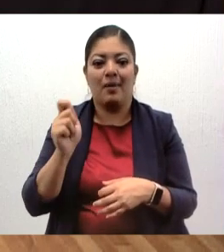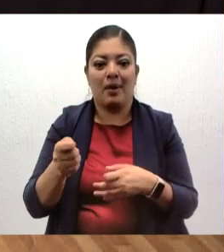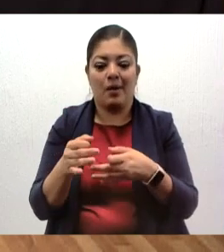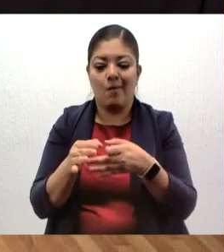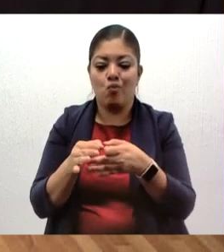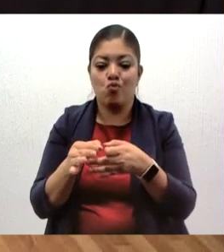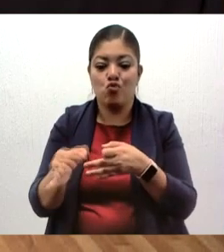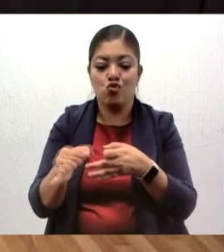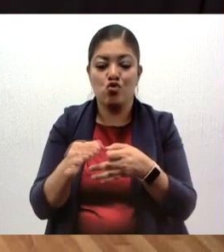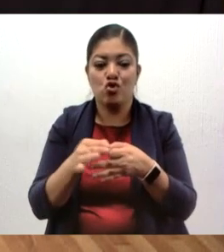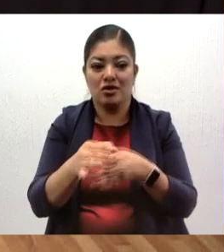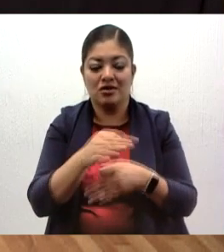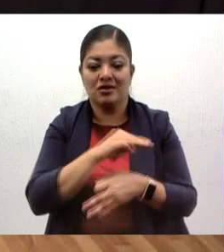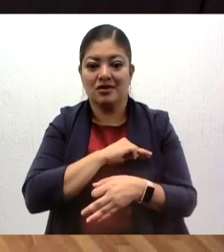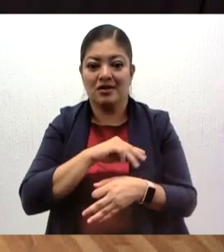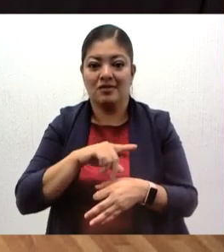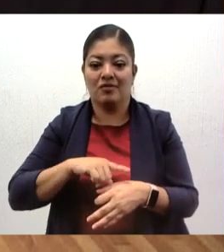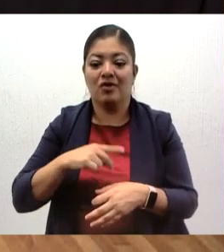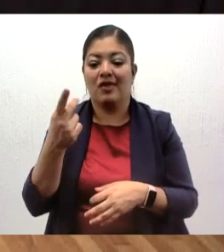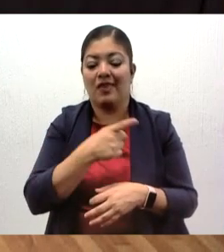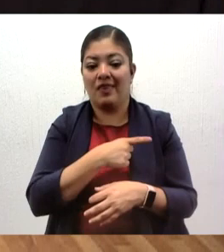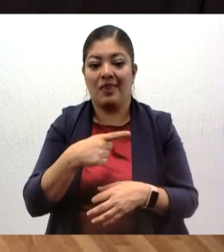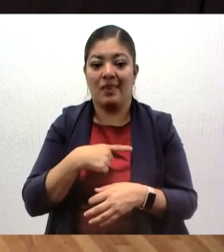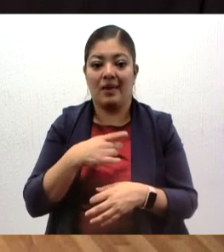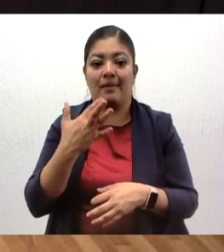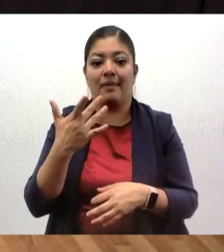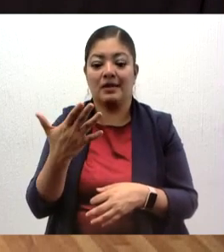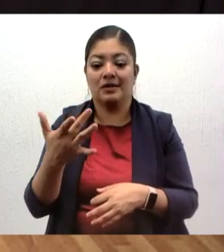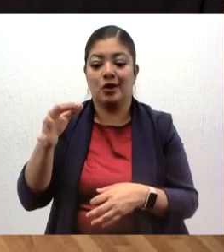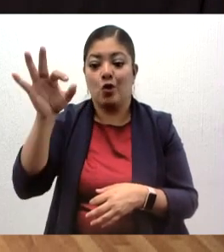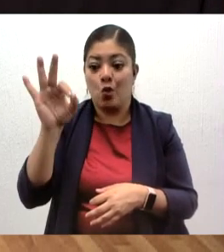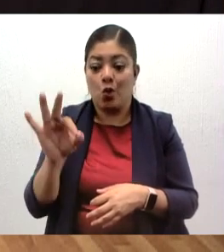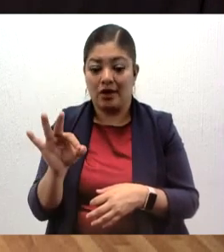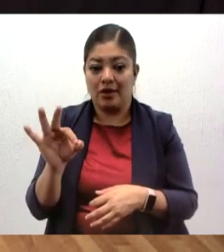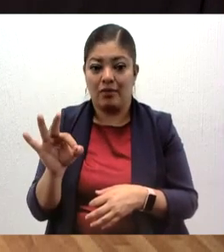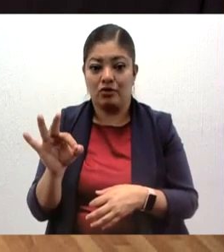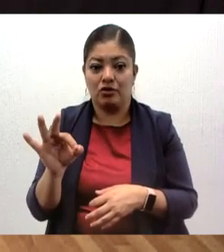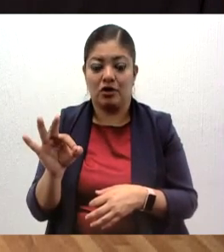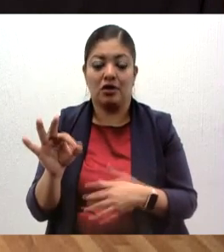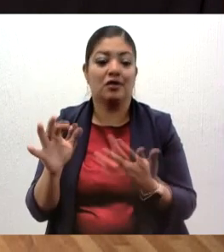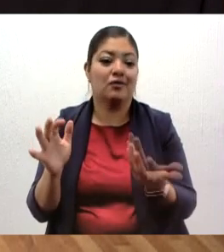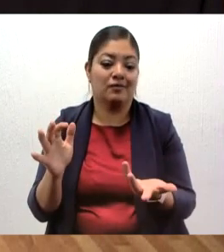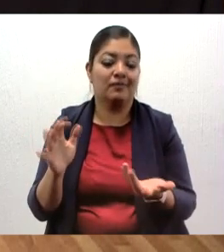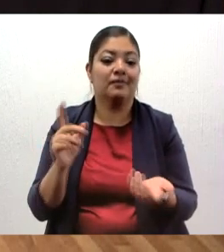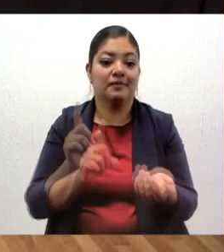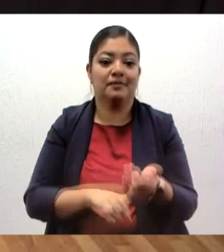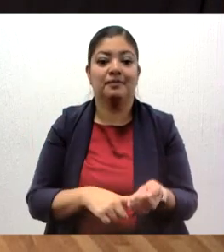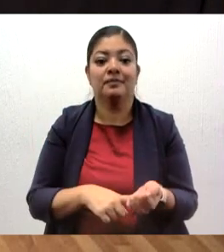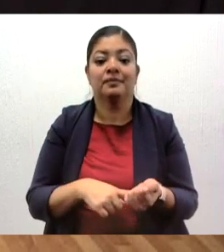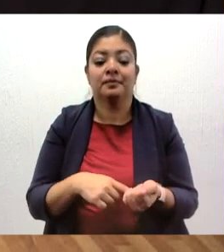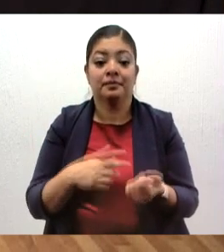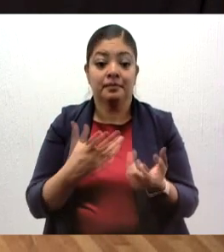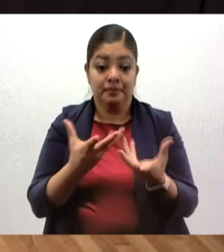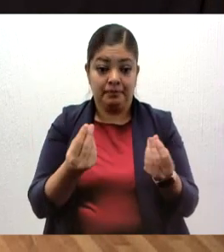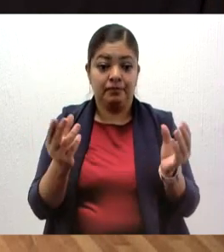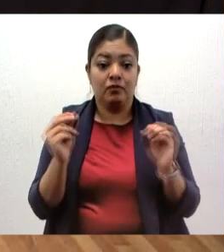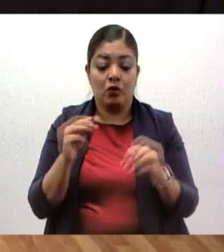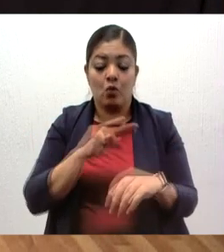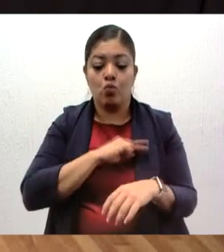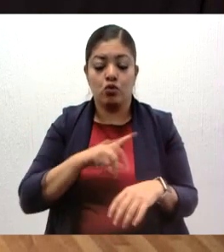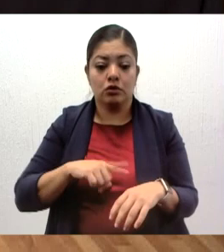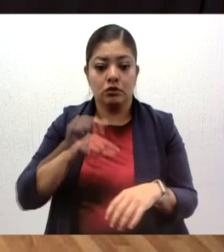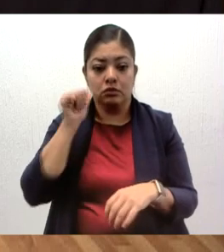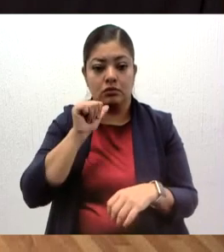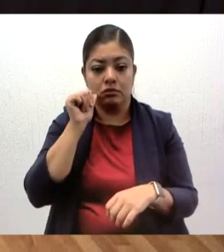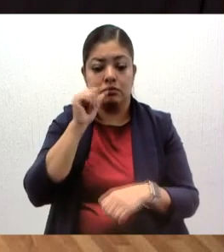el 50% eh del costo total muchos eh de los municipios hicieron año con año